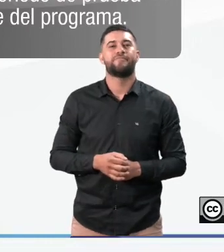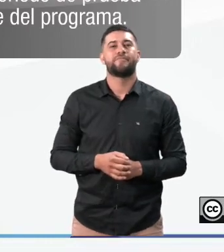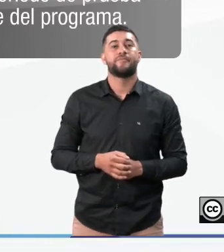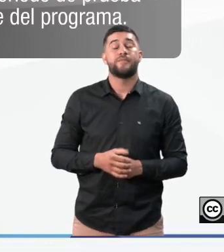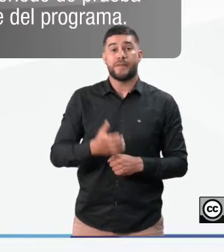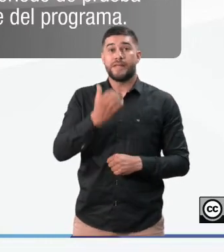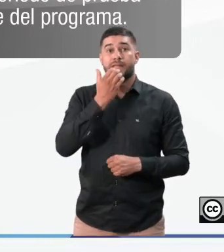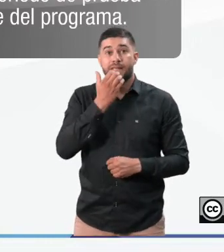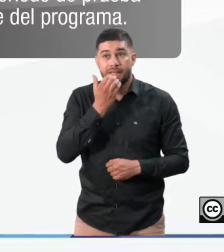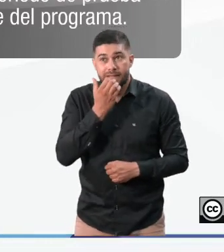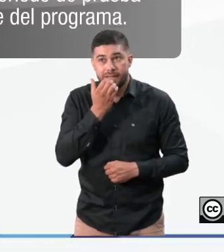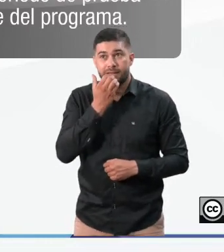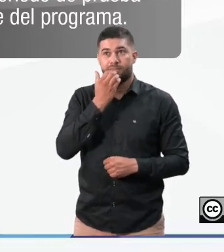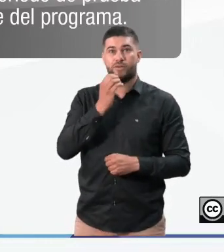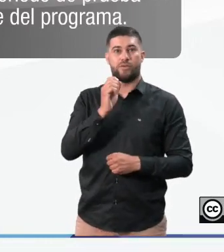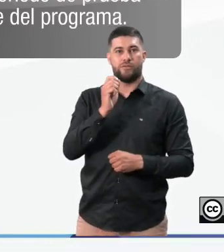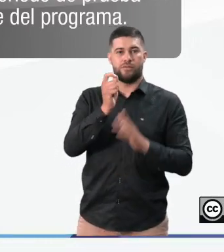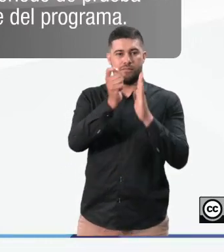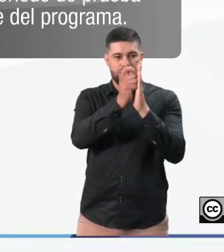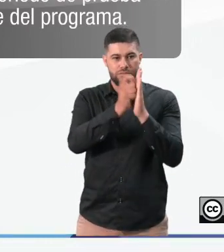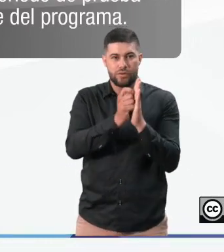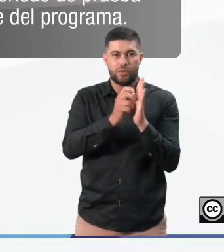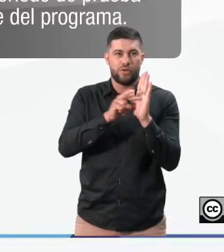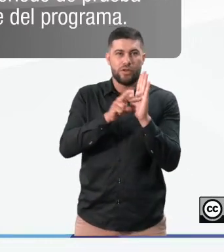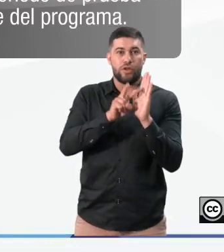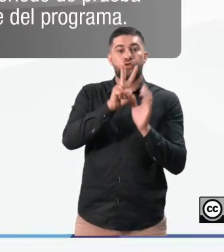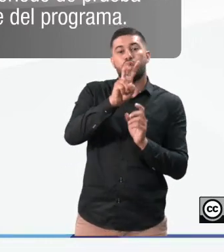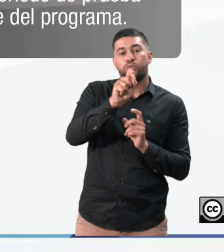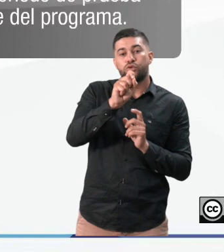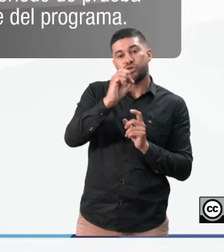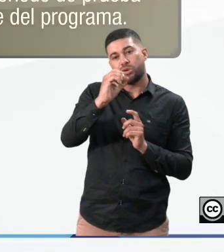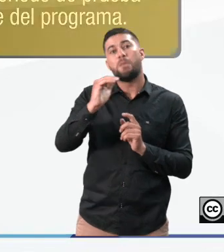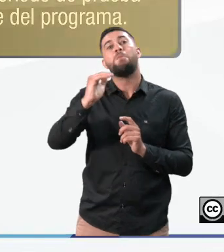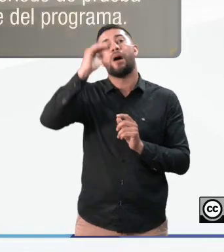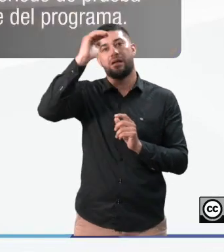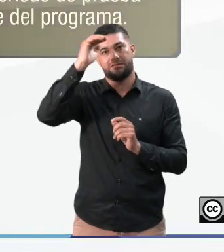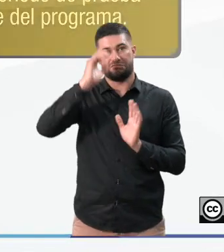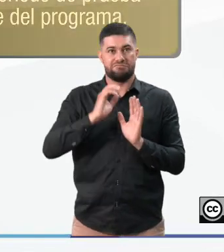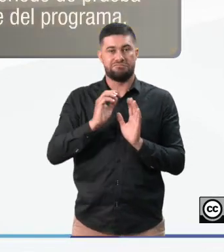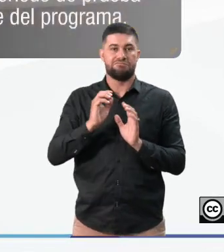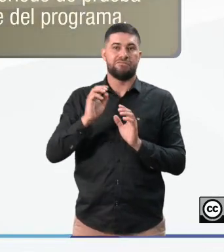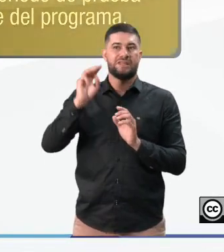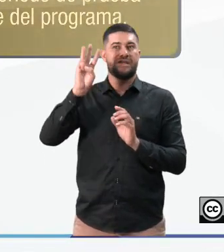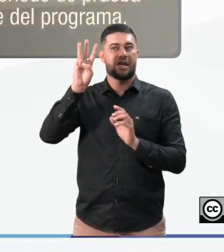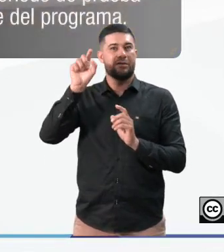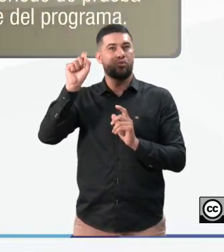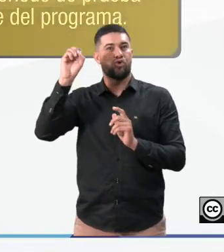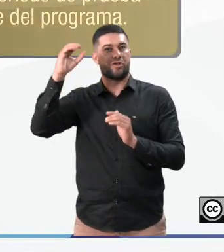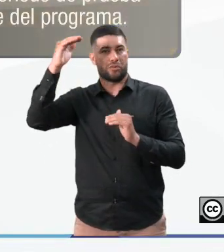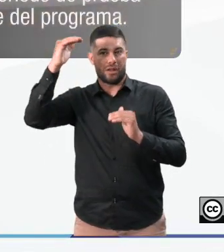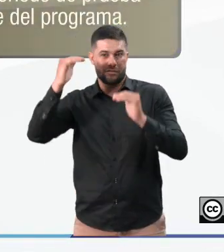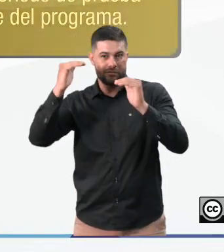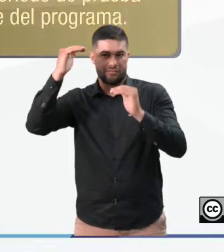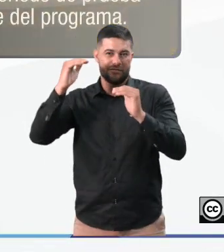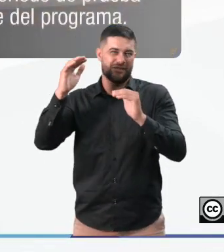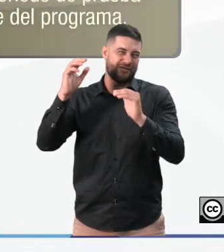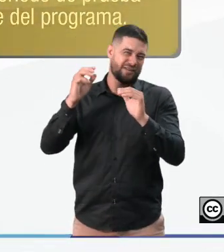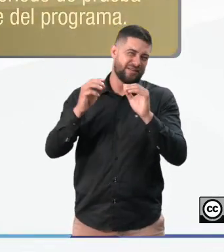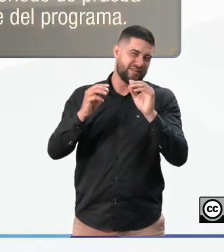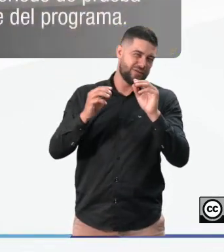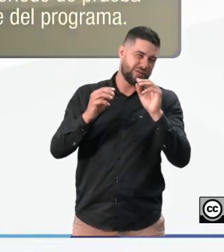3.0, coloca al estudiante en periodo de prueba académica. Si el estudiante vuelve a